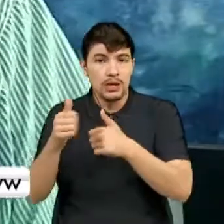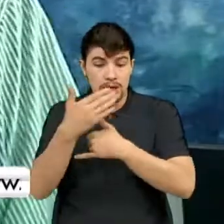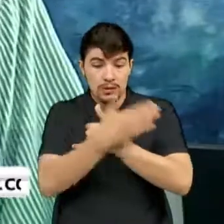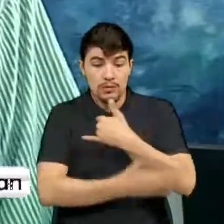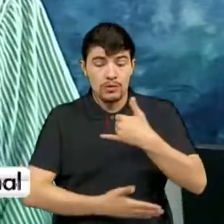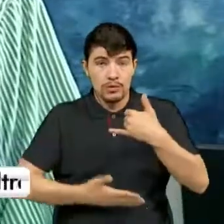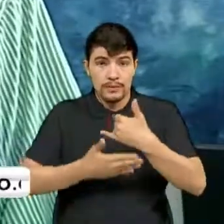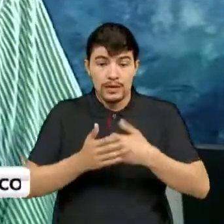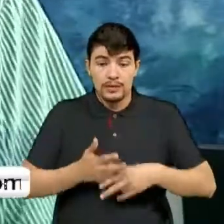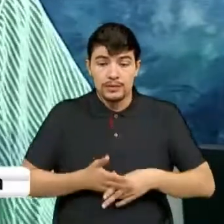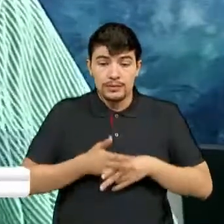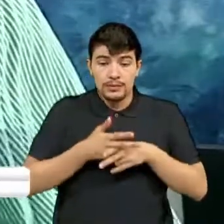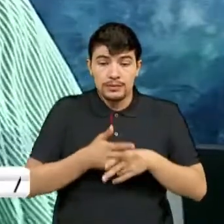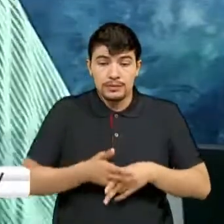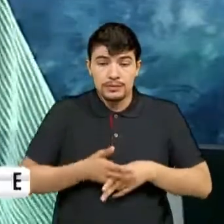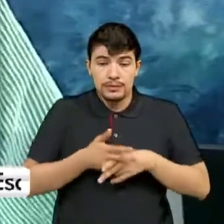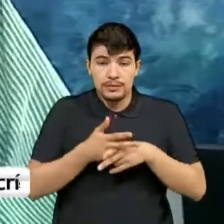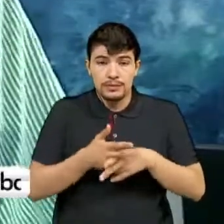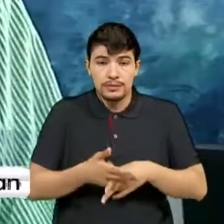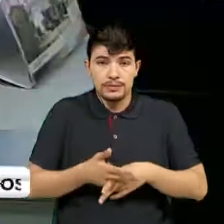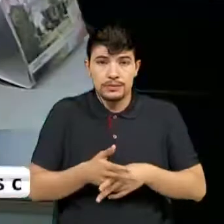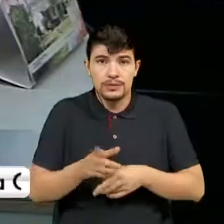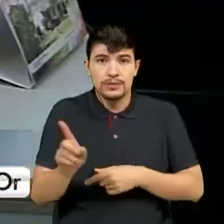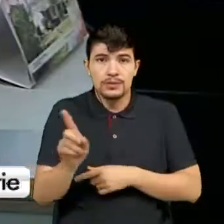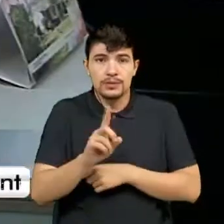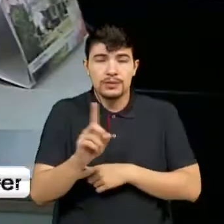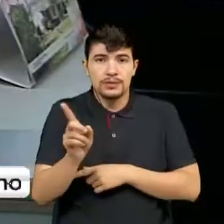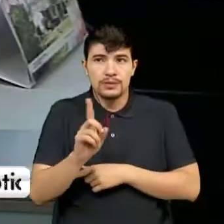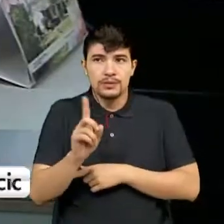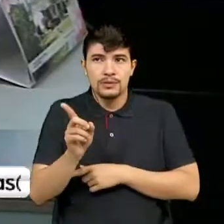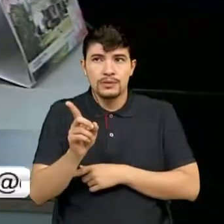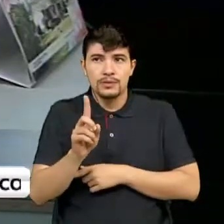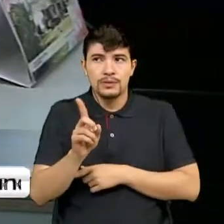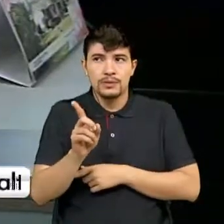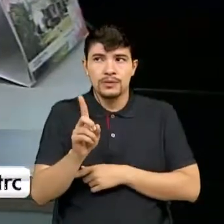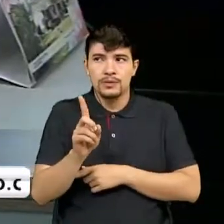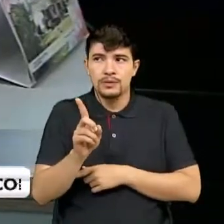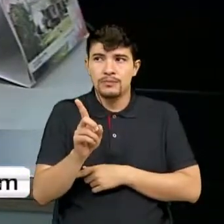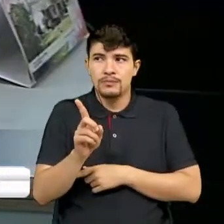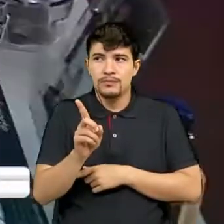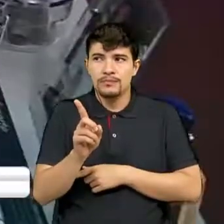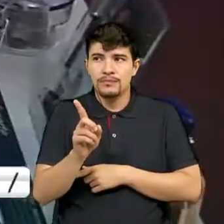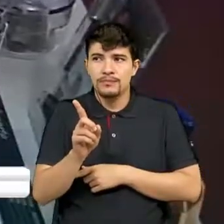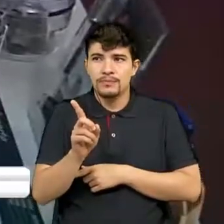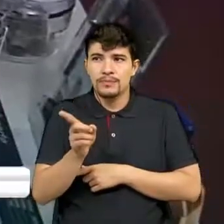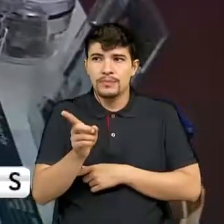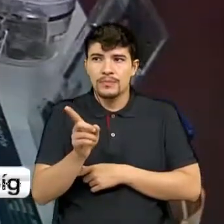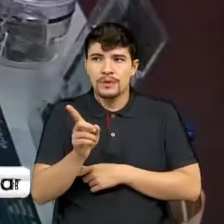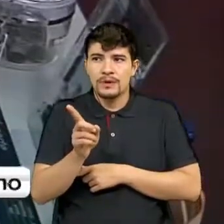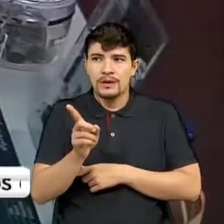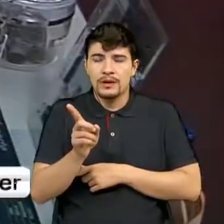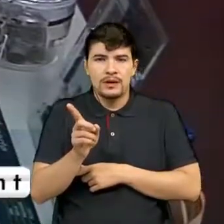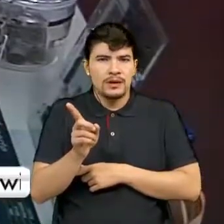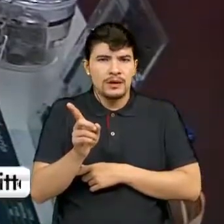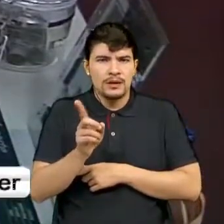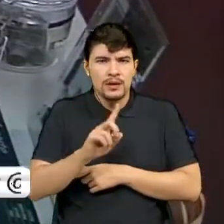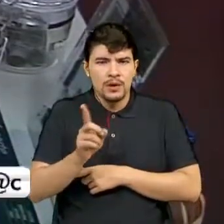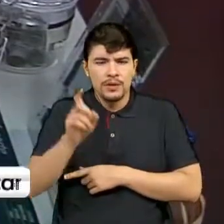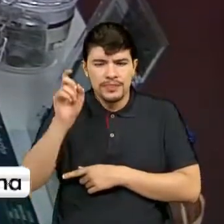que no se salga de la competitividad que se debe dar con respecto a otros países en un